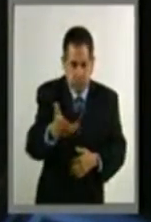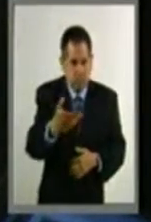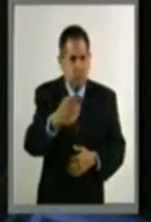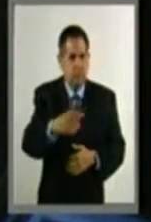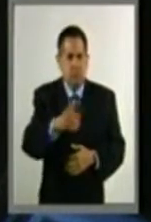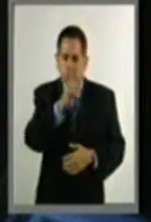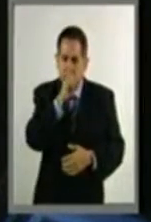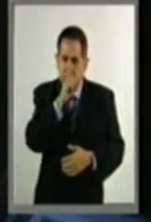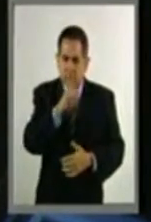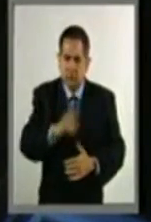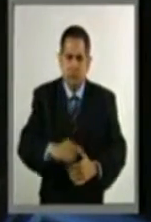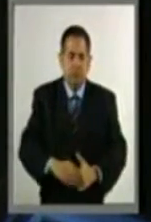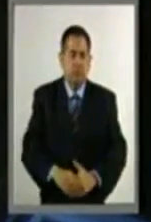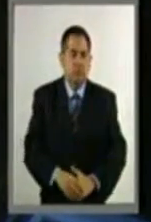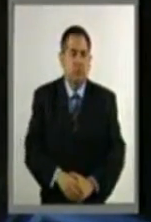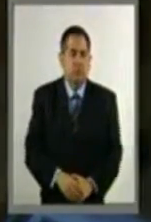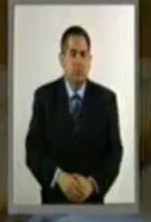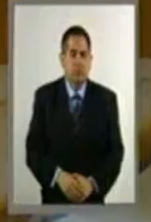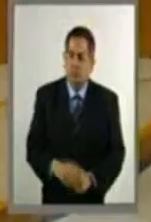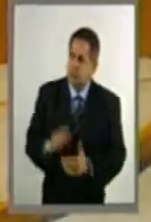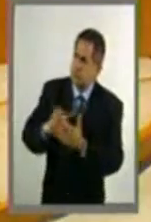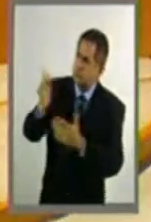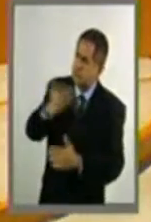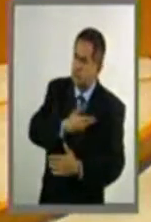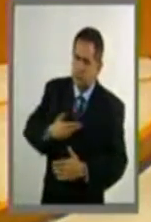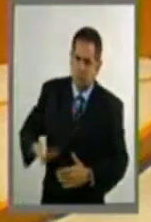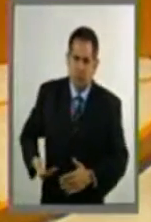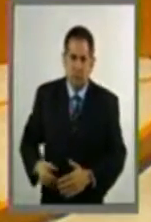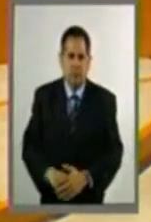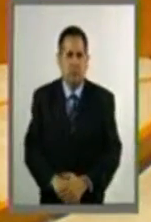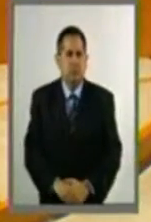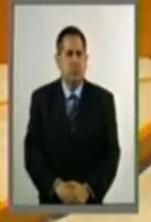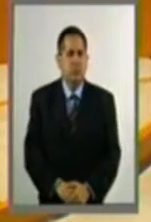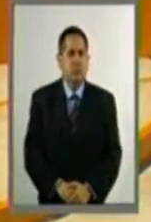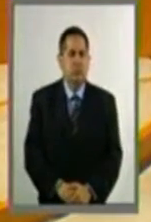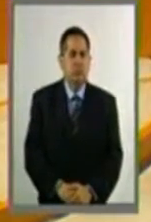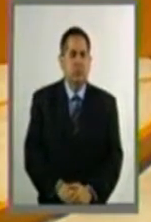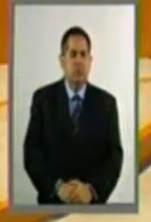senadores guardemos silencio. Muchas gracias, señor presidente.